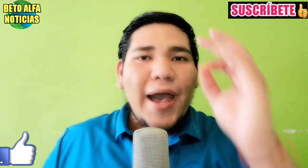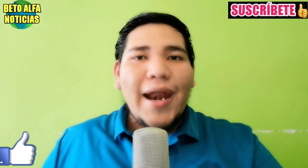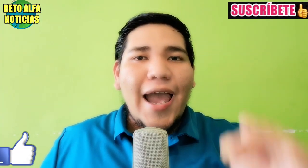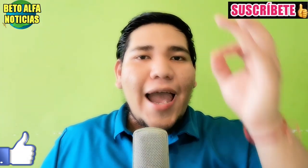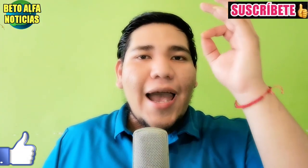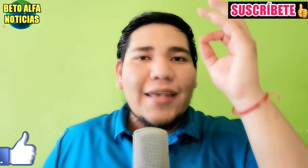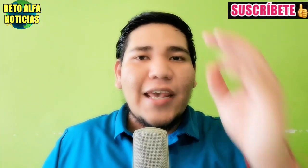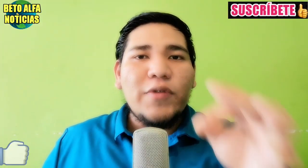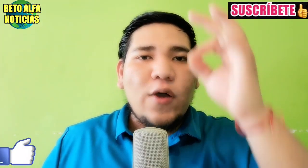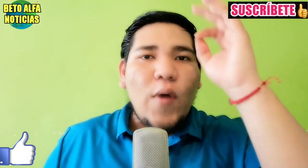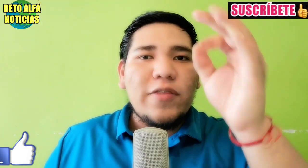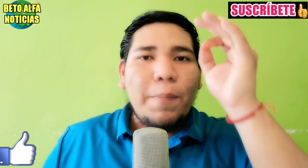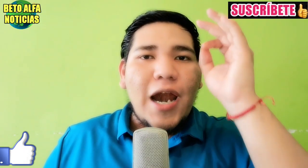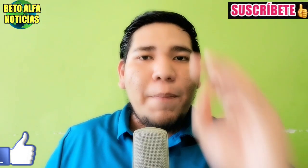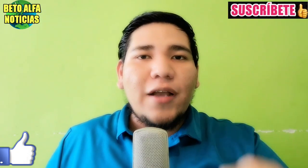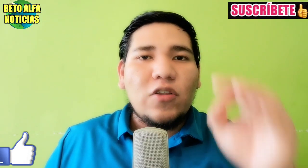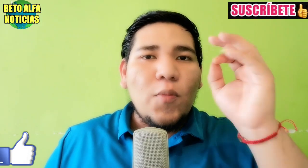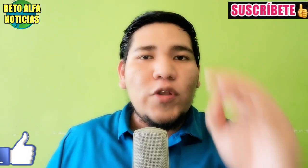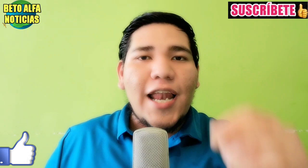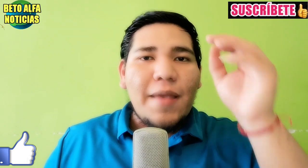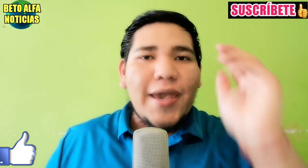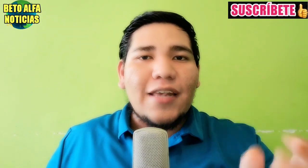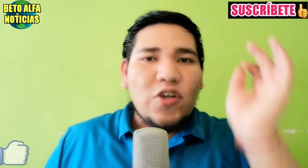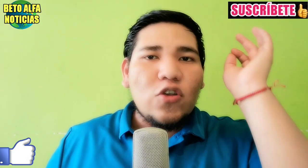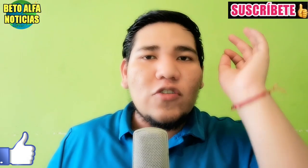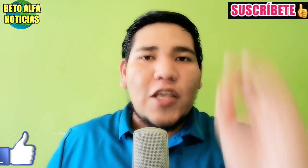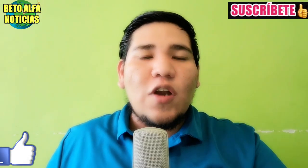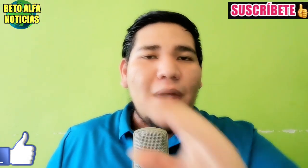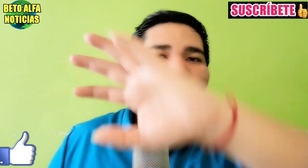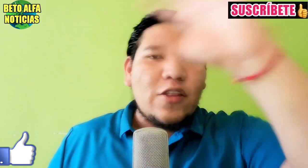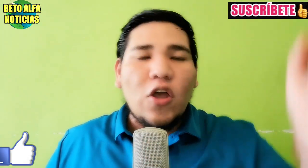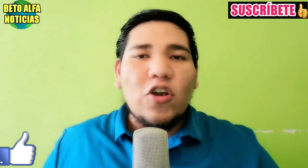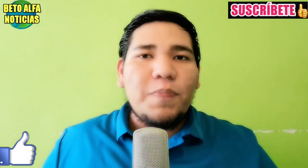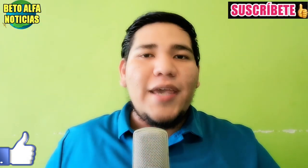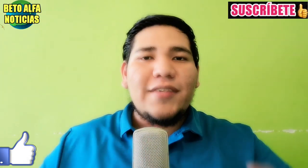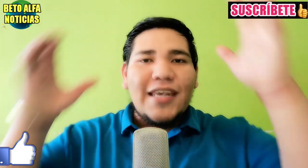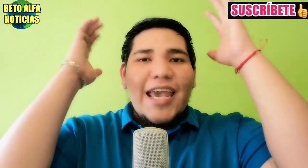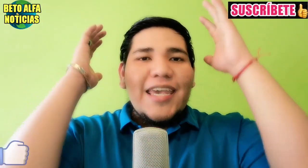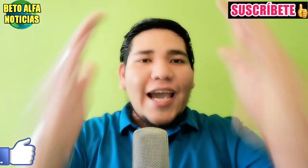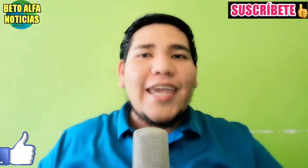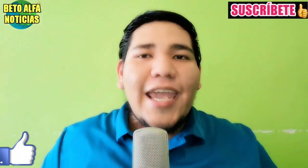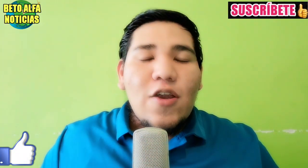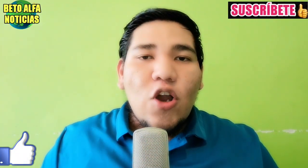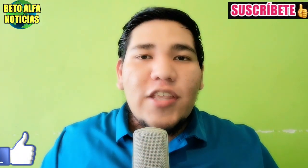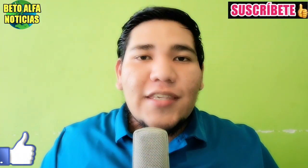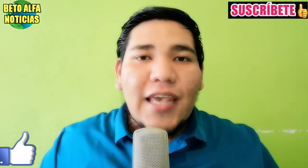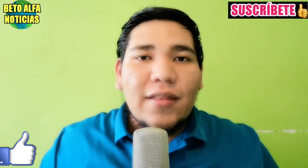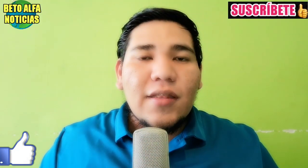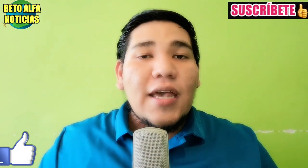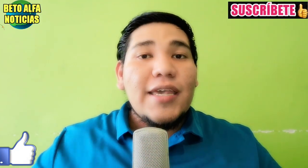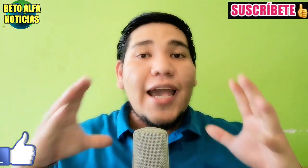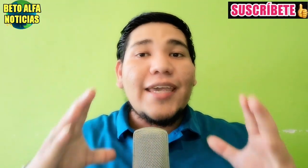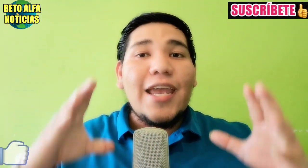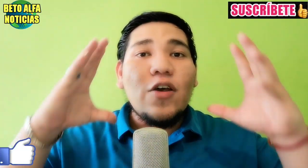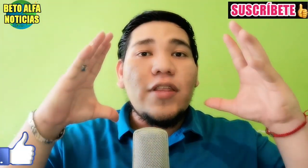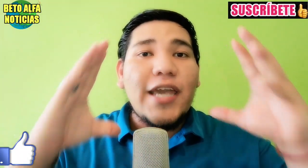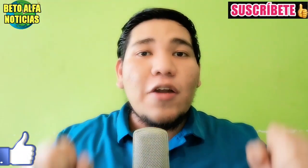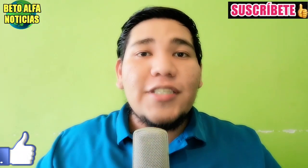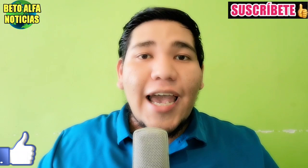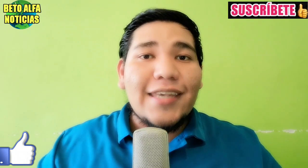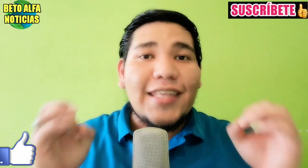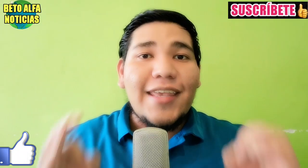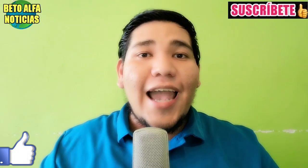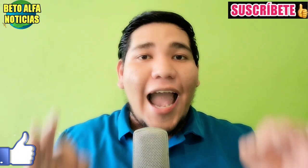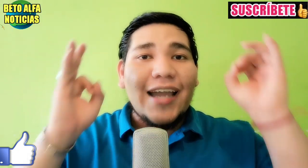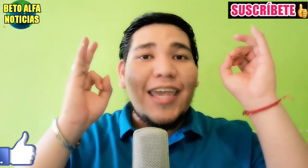para hacer un acuerdo para el pacto mundial de migración con centroamérica y todos los países y aquí lo dicen y aquí lo